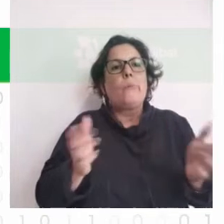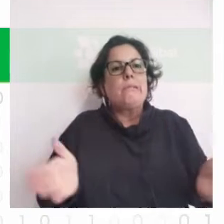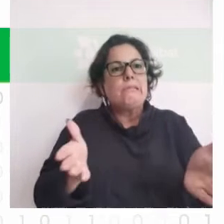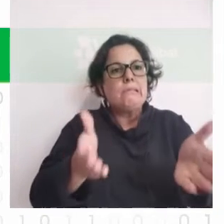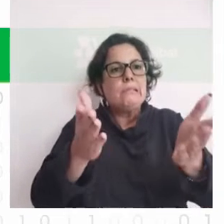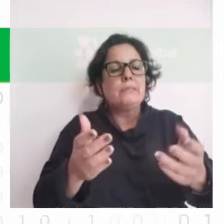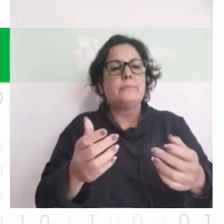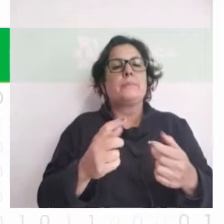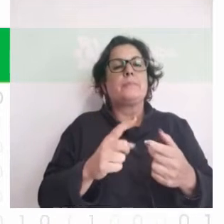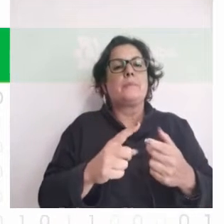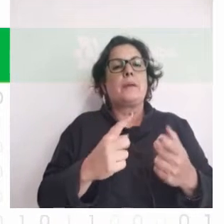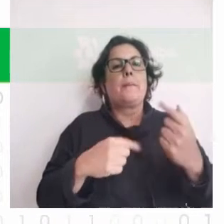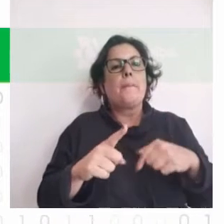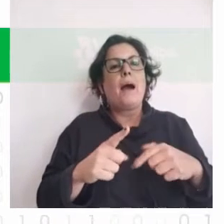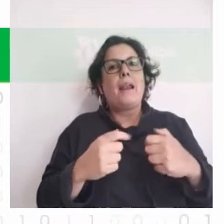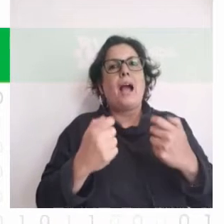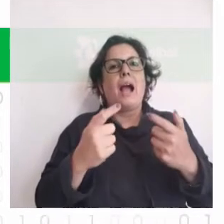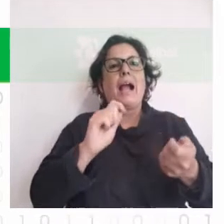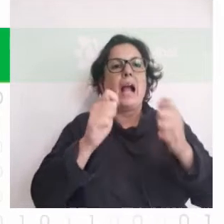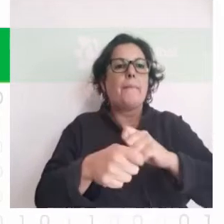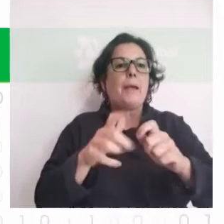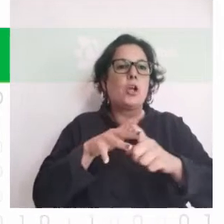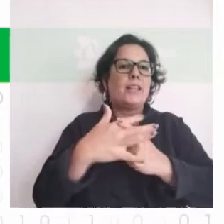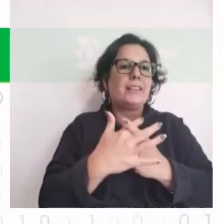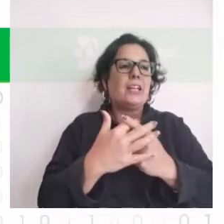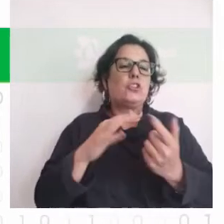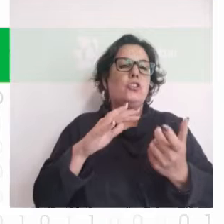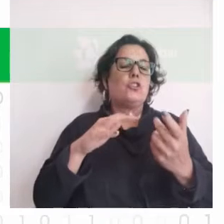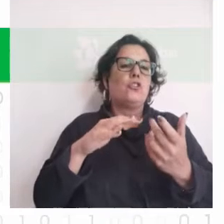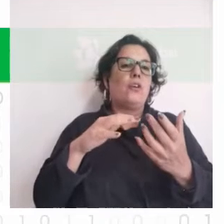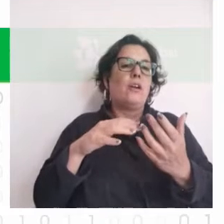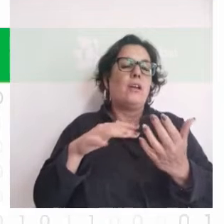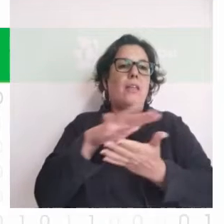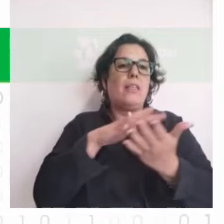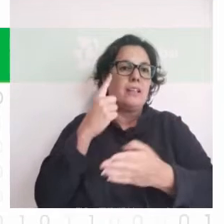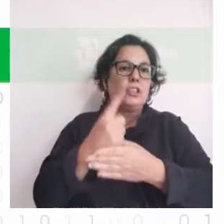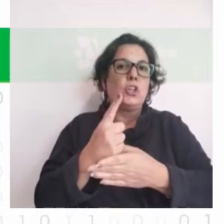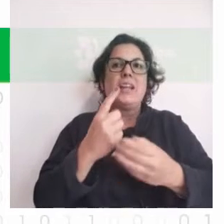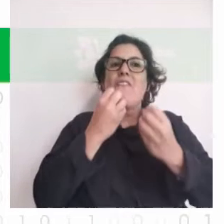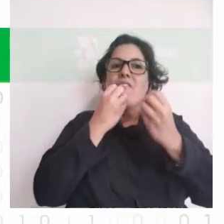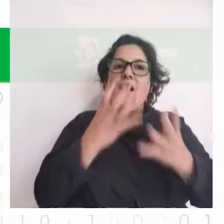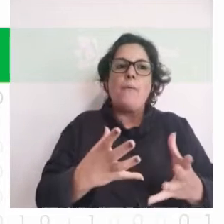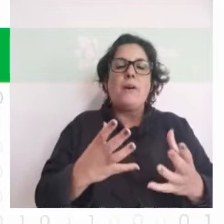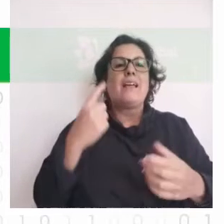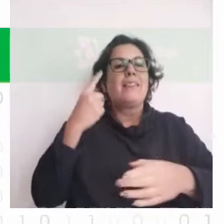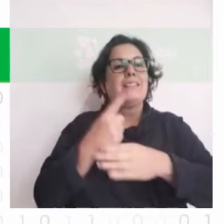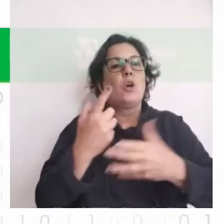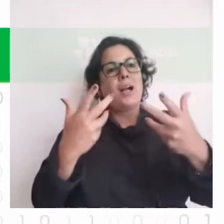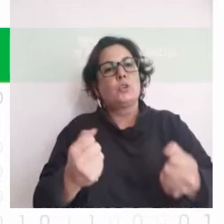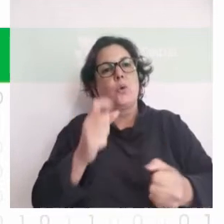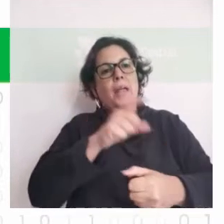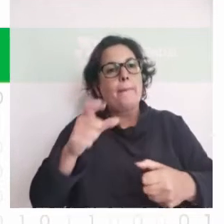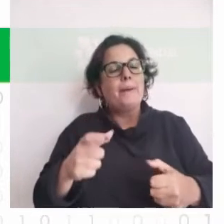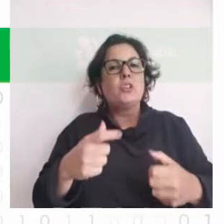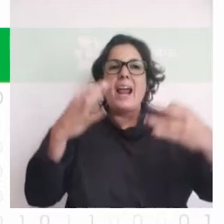se le llaman, como para alterar el contexto de la toma de decisiones y favorecer que la decisión ayude a las personas a hacer lo que realmente